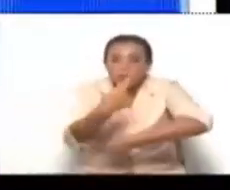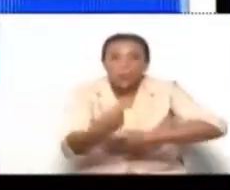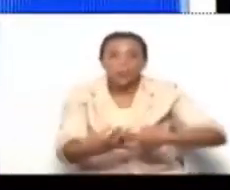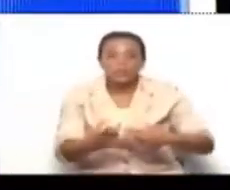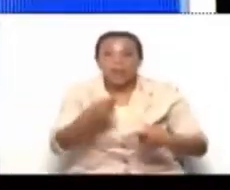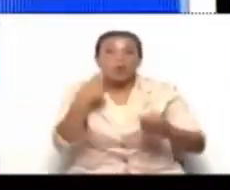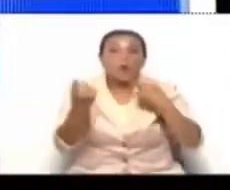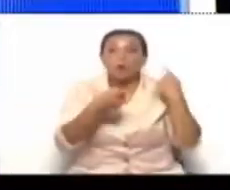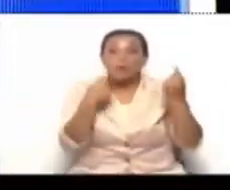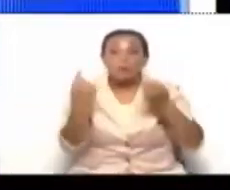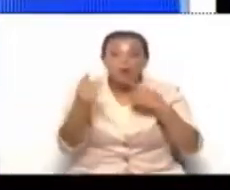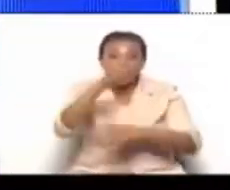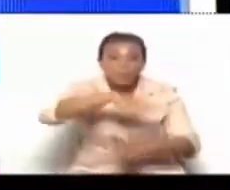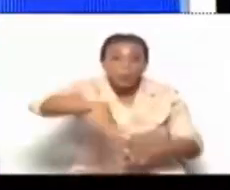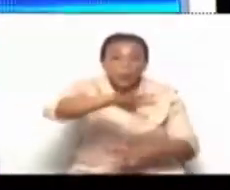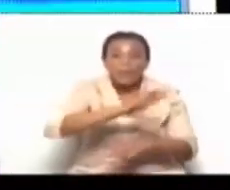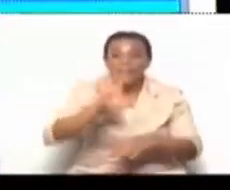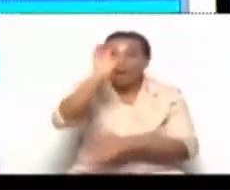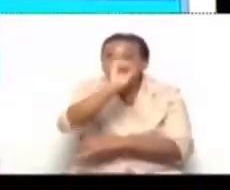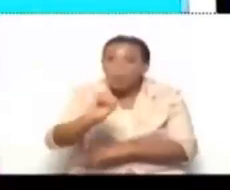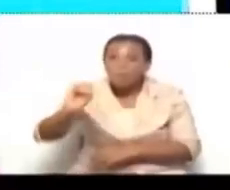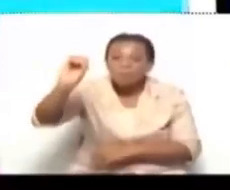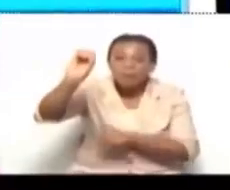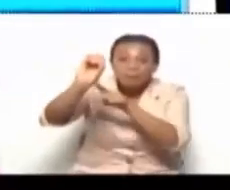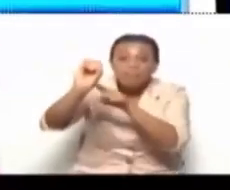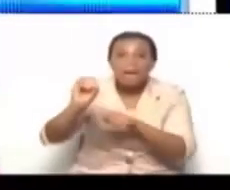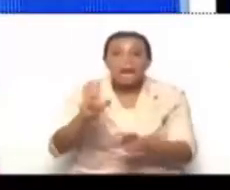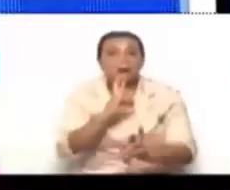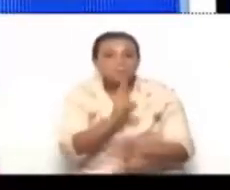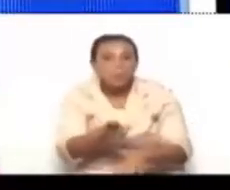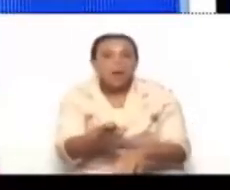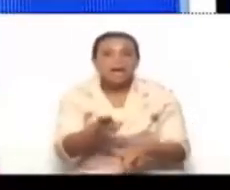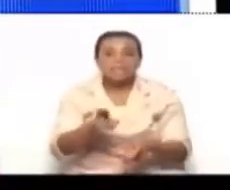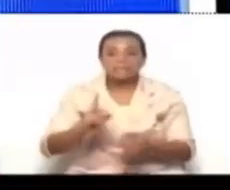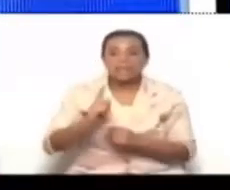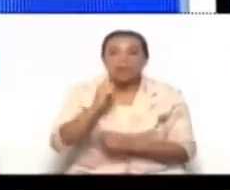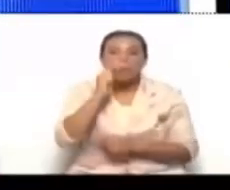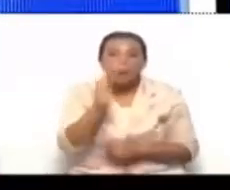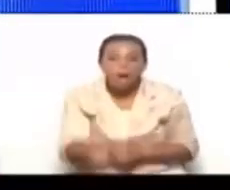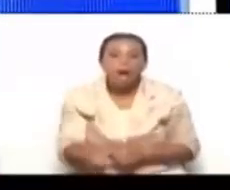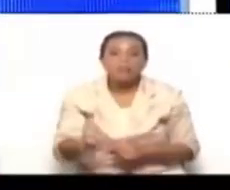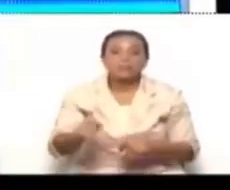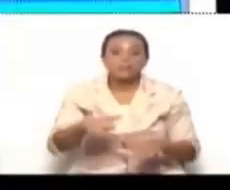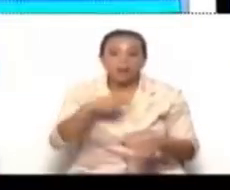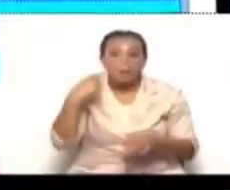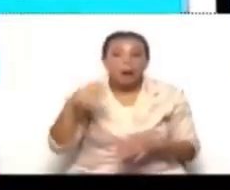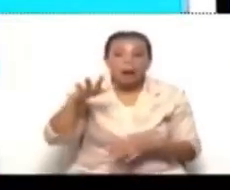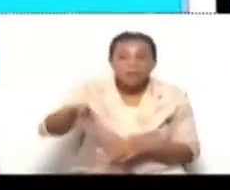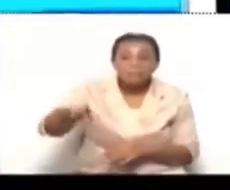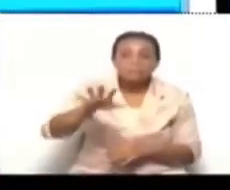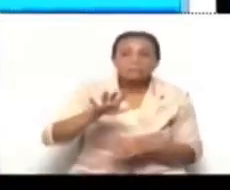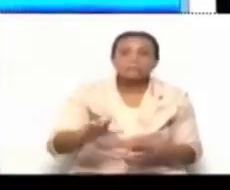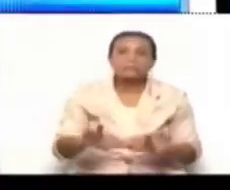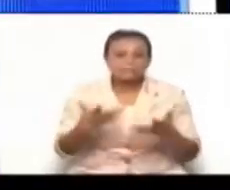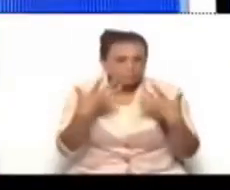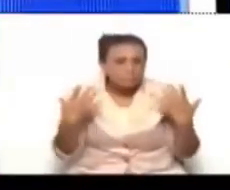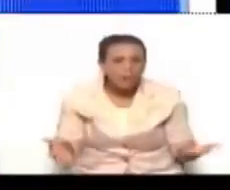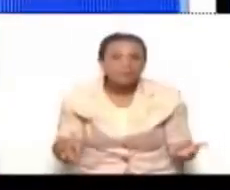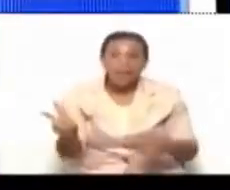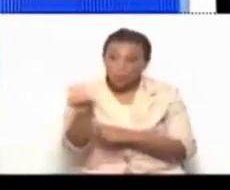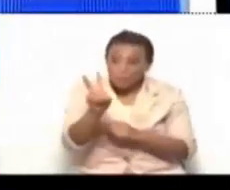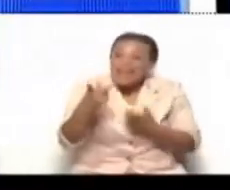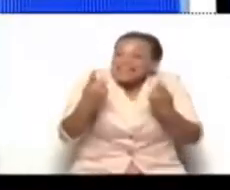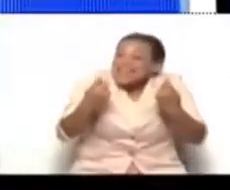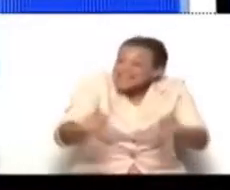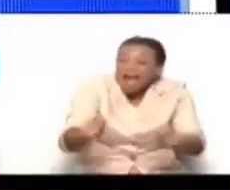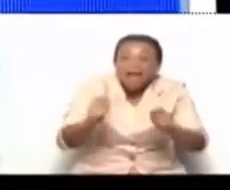colores en Medio Oriente, le dio resultado en Ucrania para derrocar el gobierno que allí se encontraba, y con Venezuela lo han